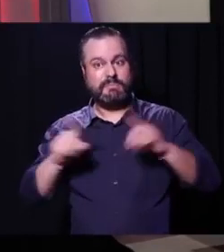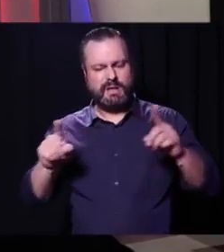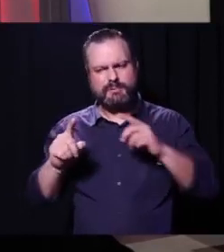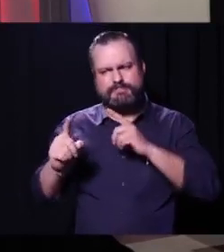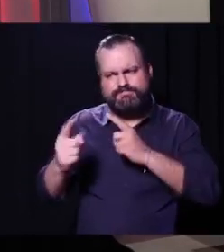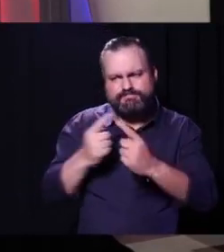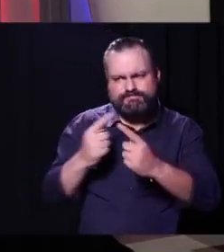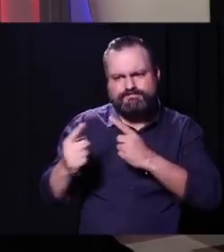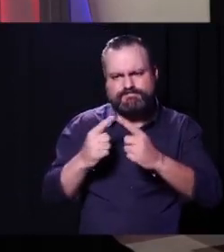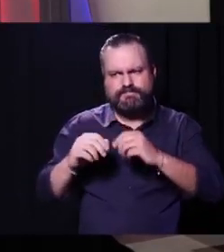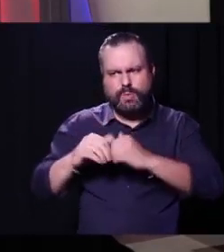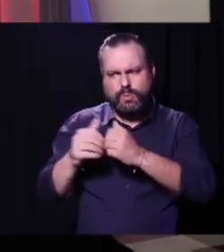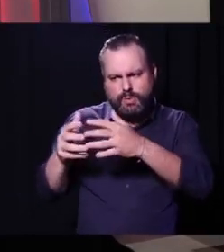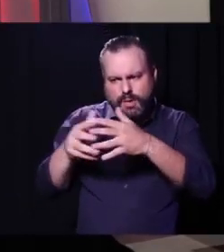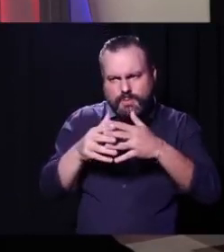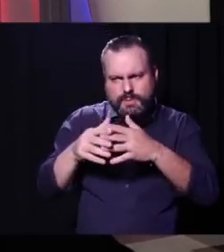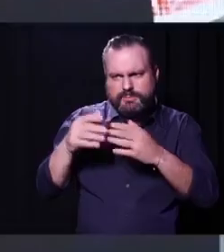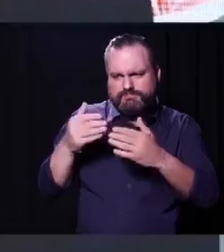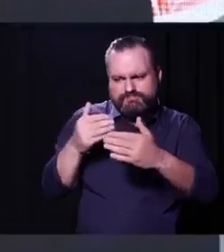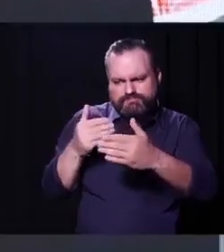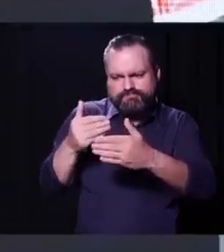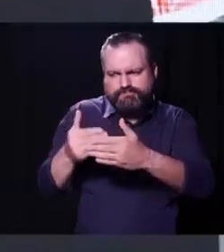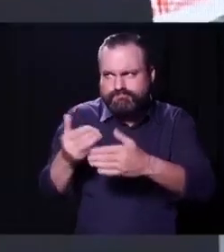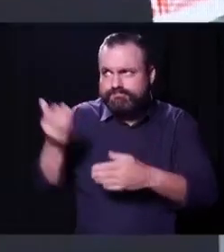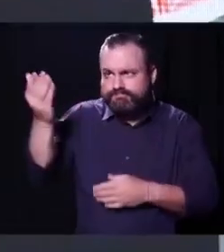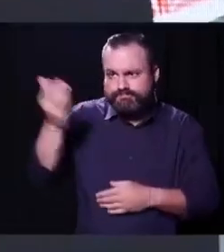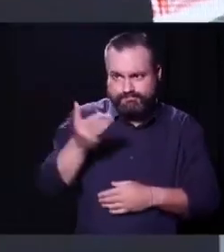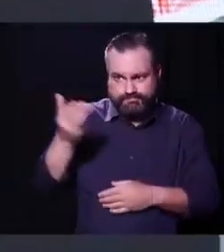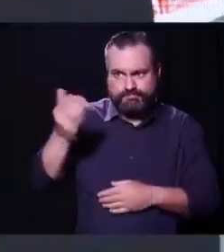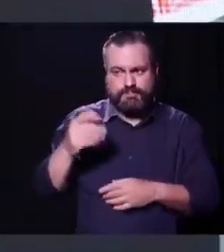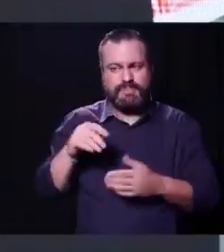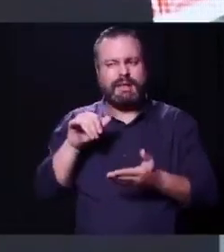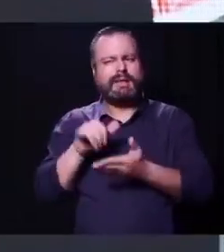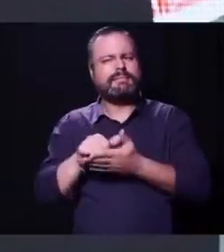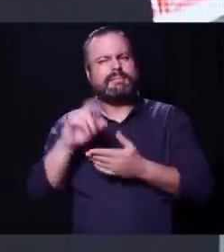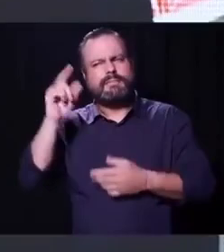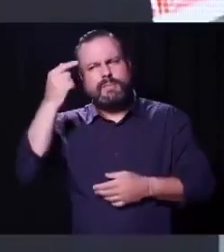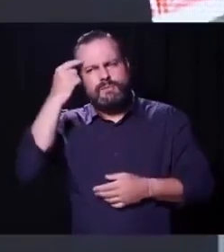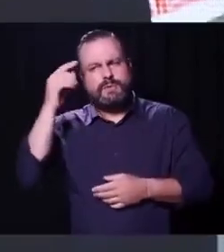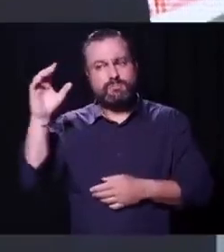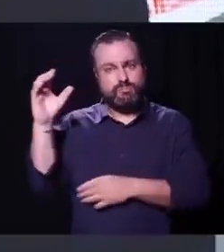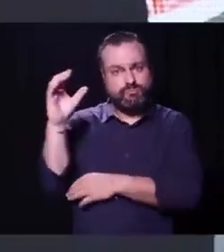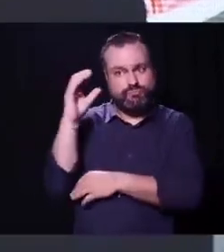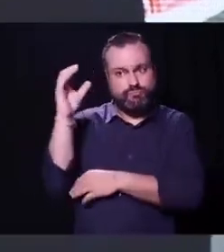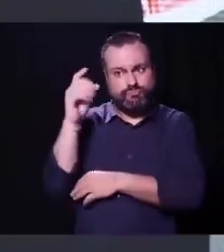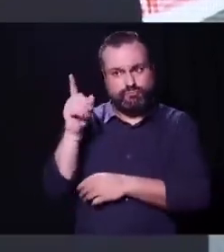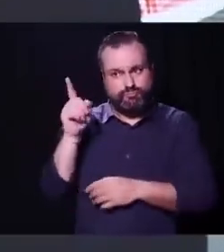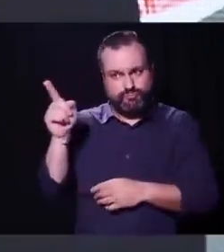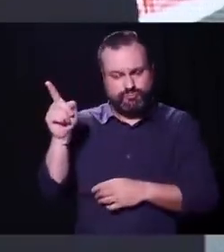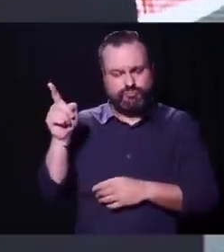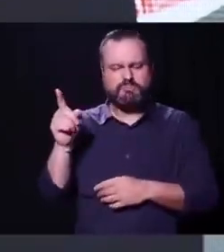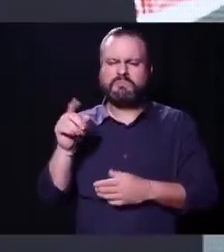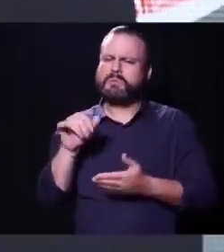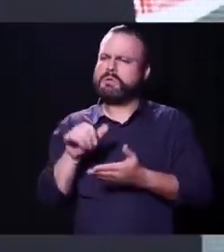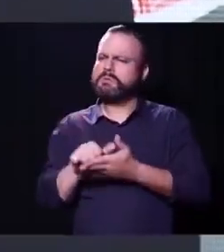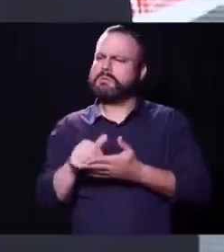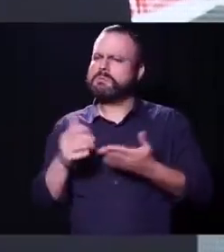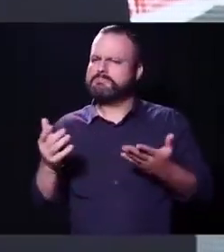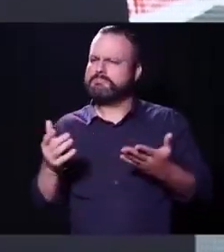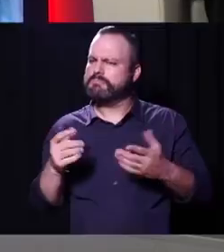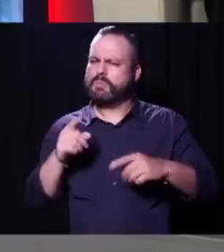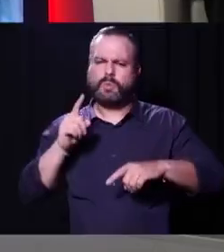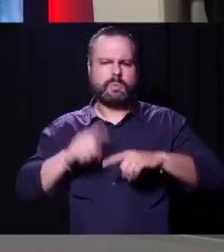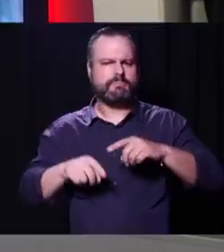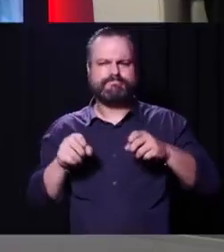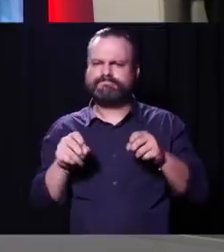mucho más cerca y más sincera. Siento que el gobierno de Colombia está jugando con Panamá y nosotros no podemos permitir eso. Bueno, hay una nueva